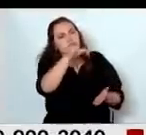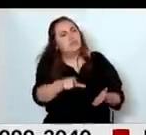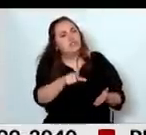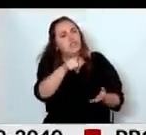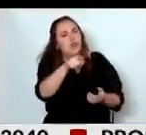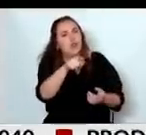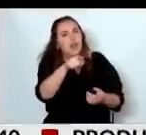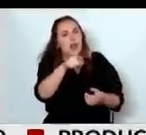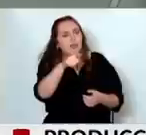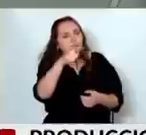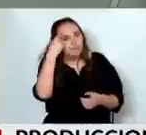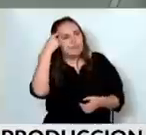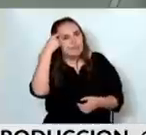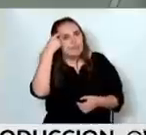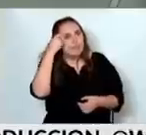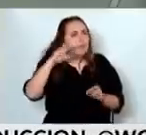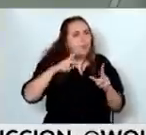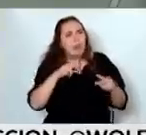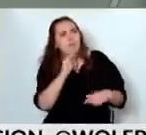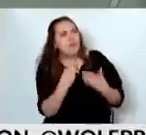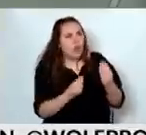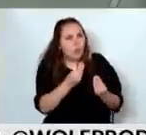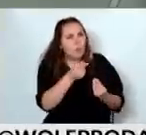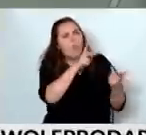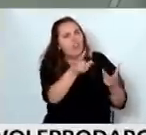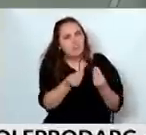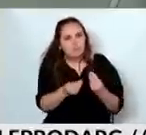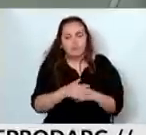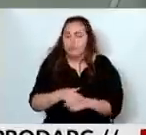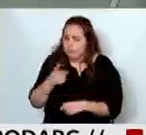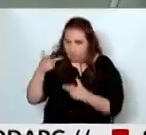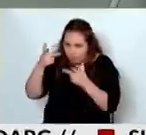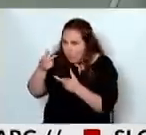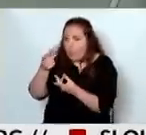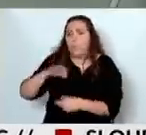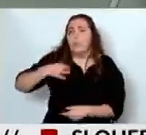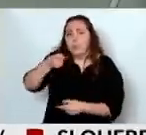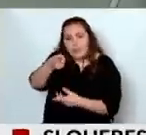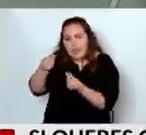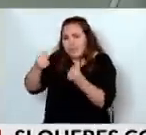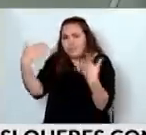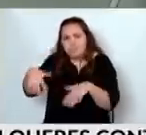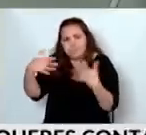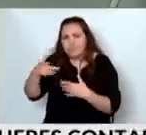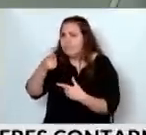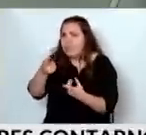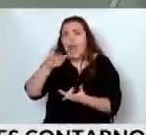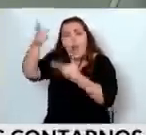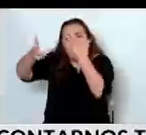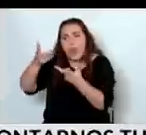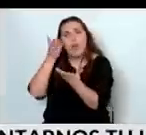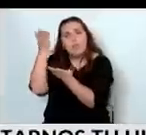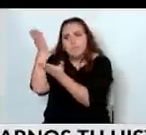está pensando en suicidarse. Que su vida vale mucho, muchísimo. Que necesitamos hablar, que hable, que pueda pedir